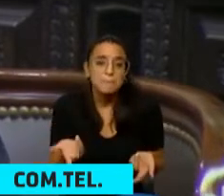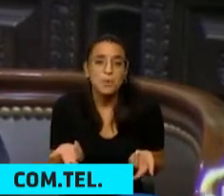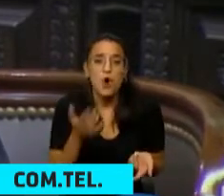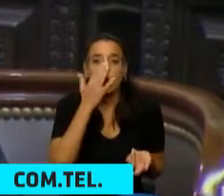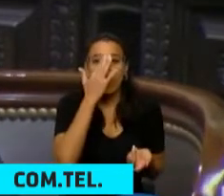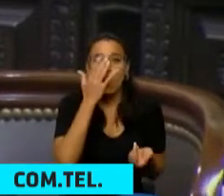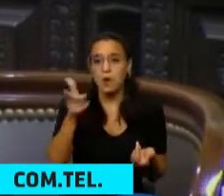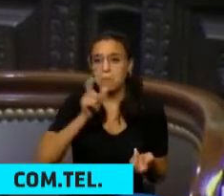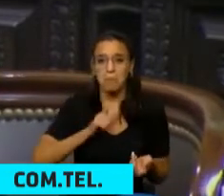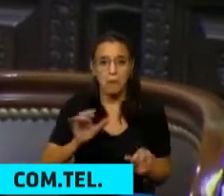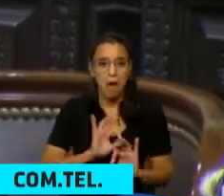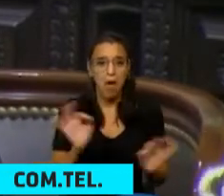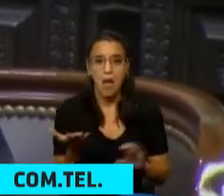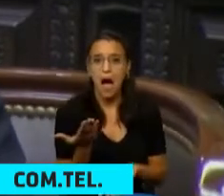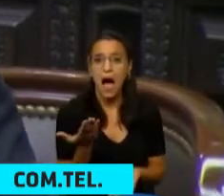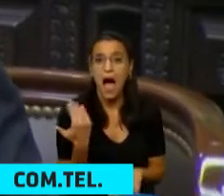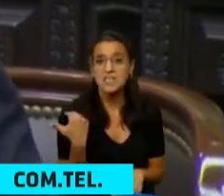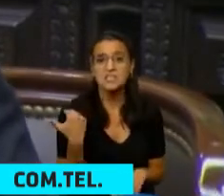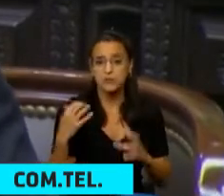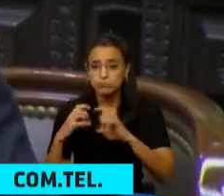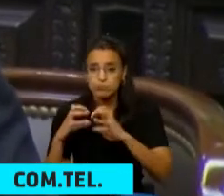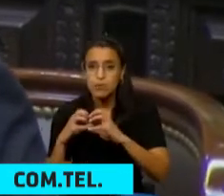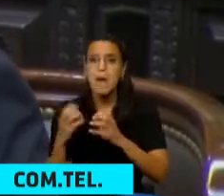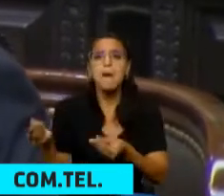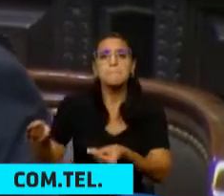Córdoba, eso se va a modificar.